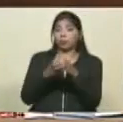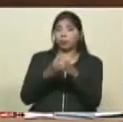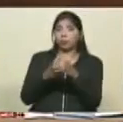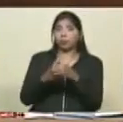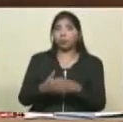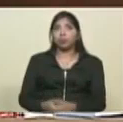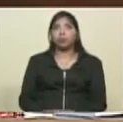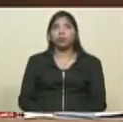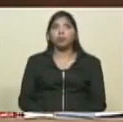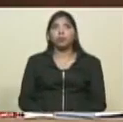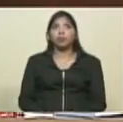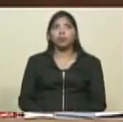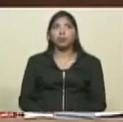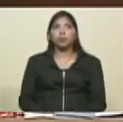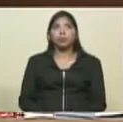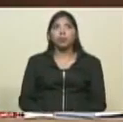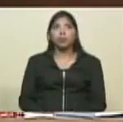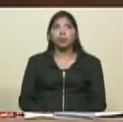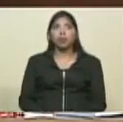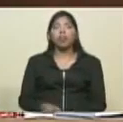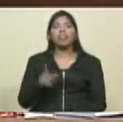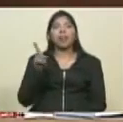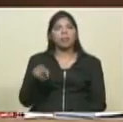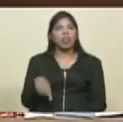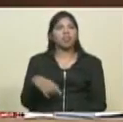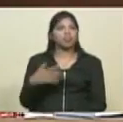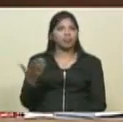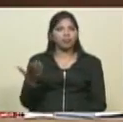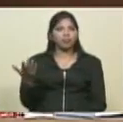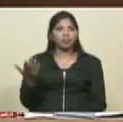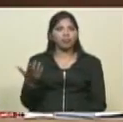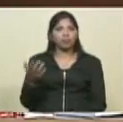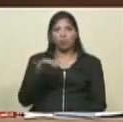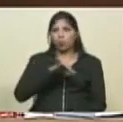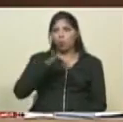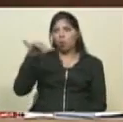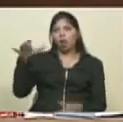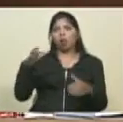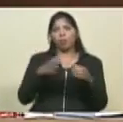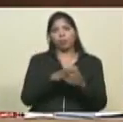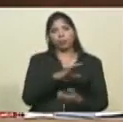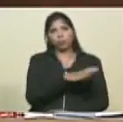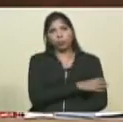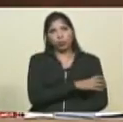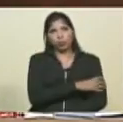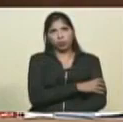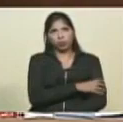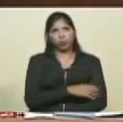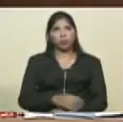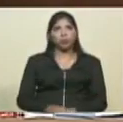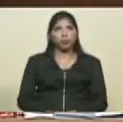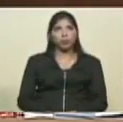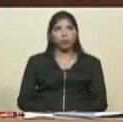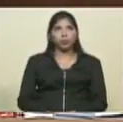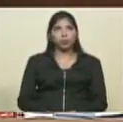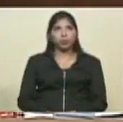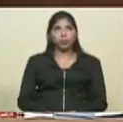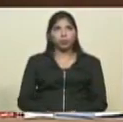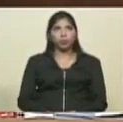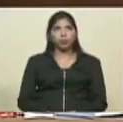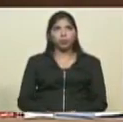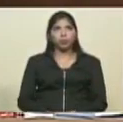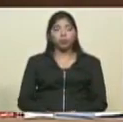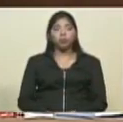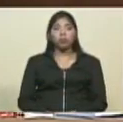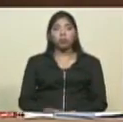y expresa la naturaleza también de la oposición venezolana. Acciones espurias